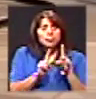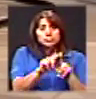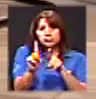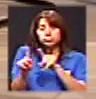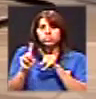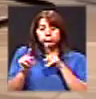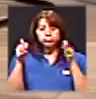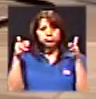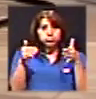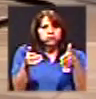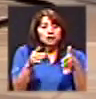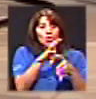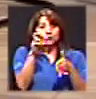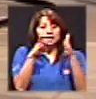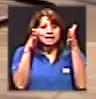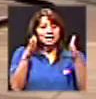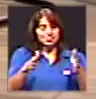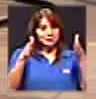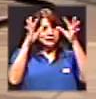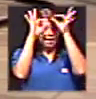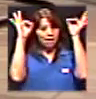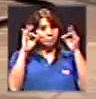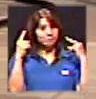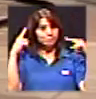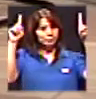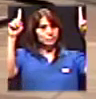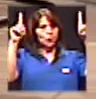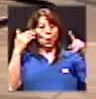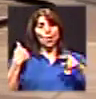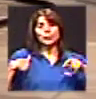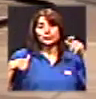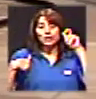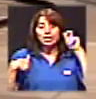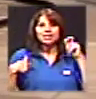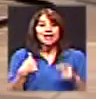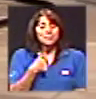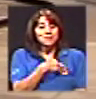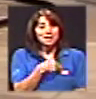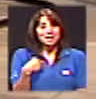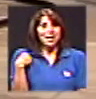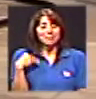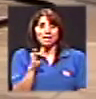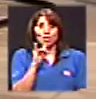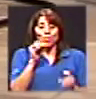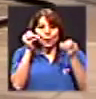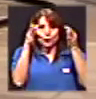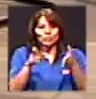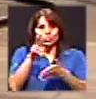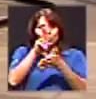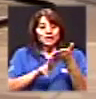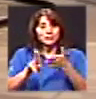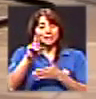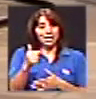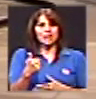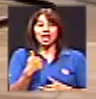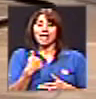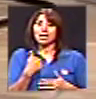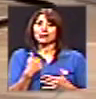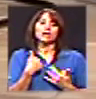esos costarricenses tan ilustres, hombres y mujeres, y a mí eso es lo que me encanta. Como universitario, yo soy muy reacio